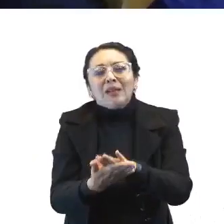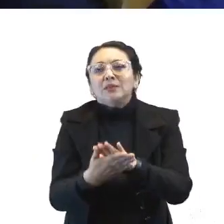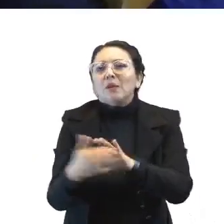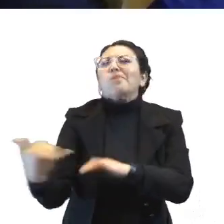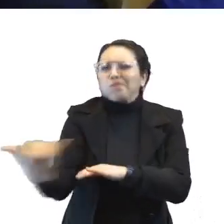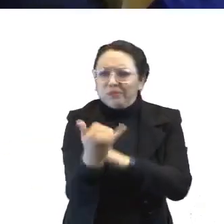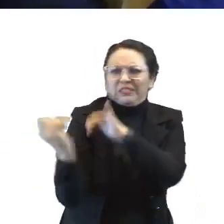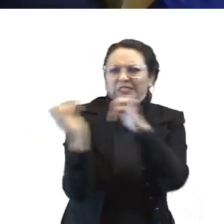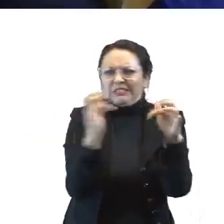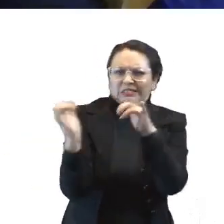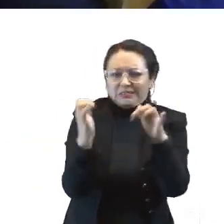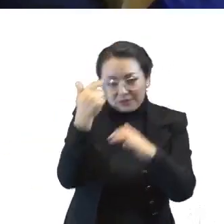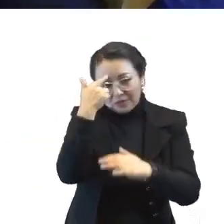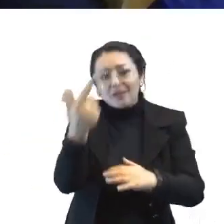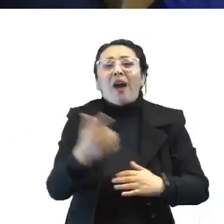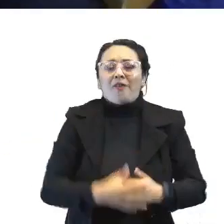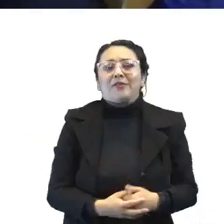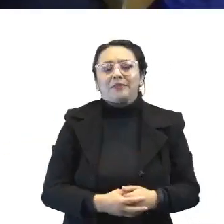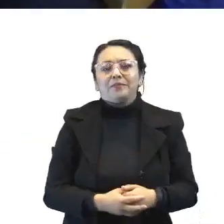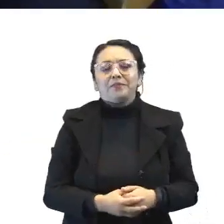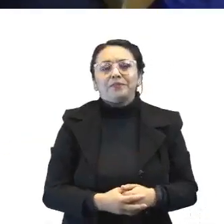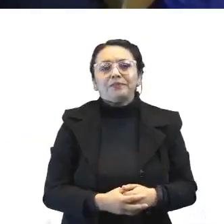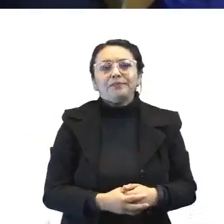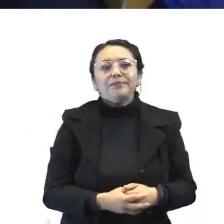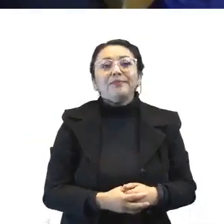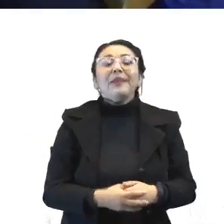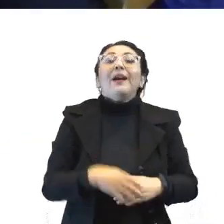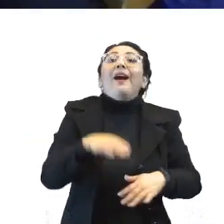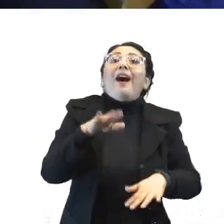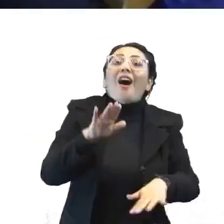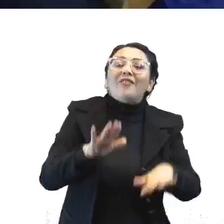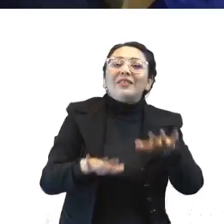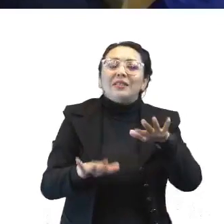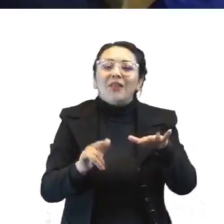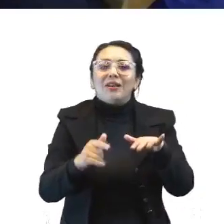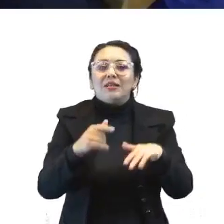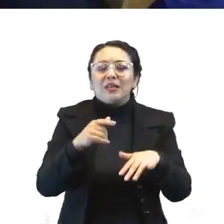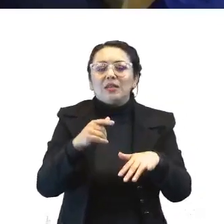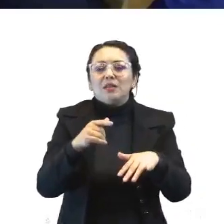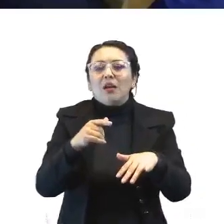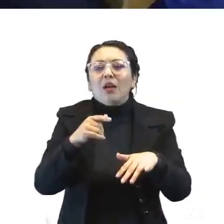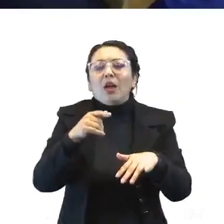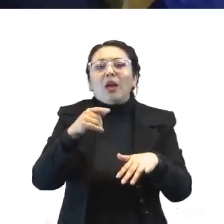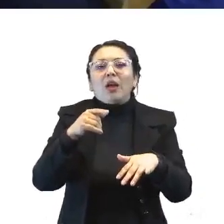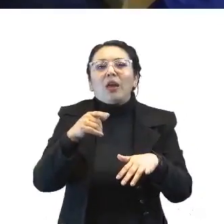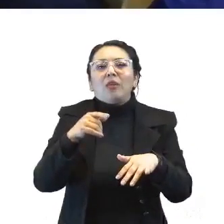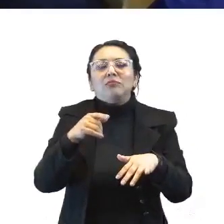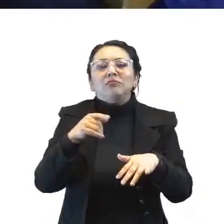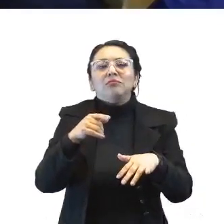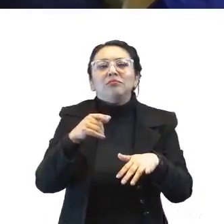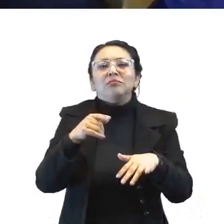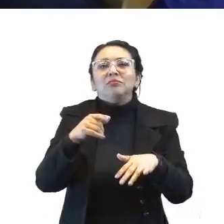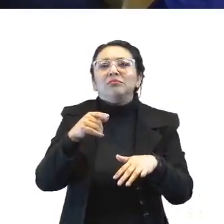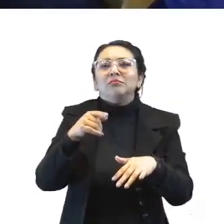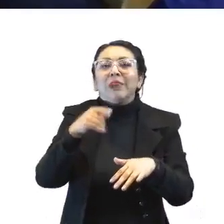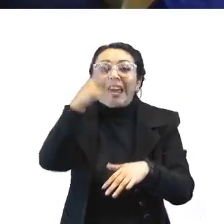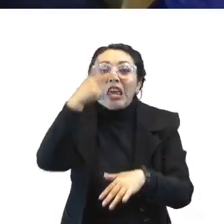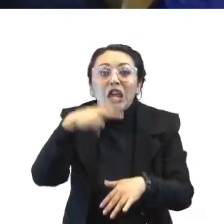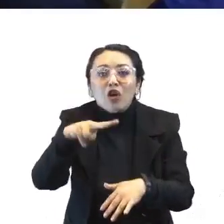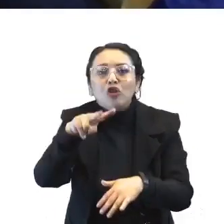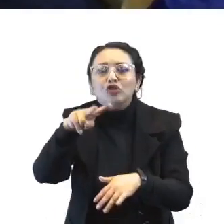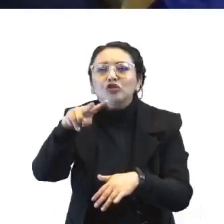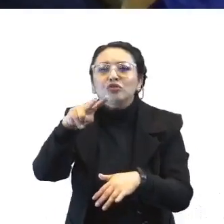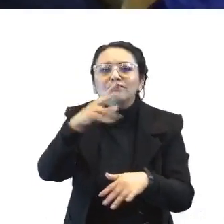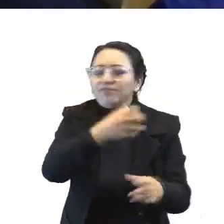armado. Muchas veces arrancándole sus hijos e hijas a los grupos armados,